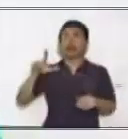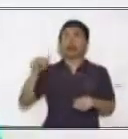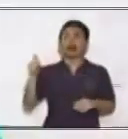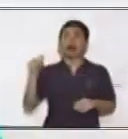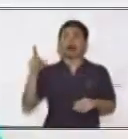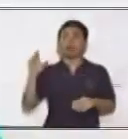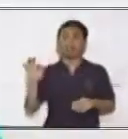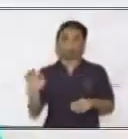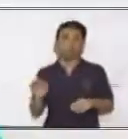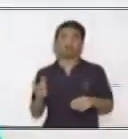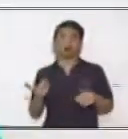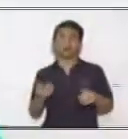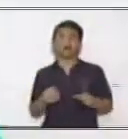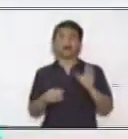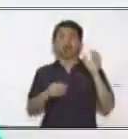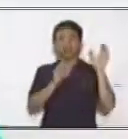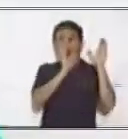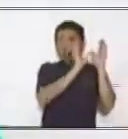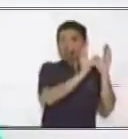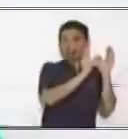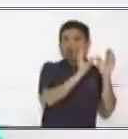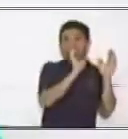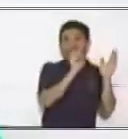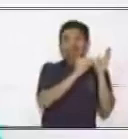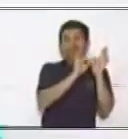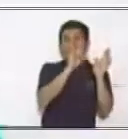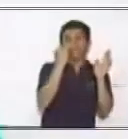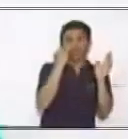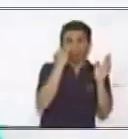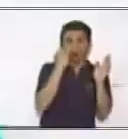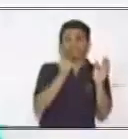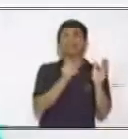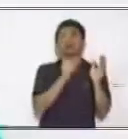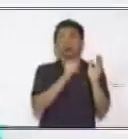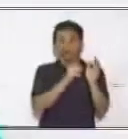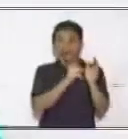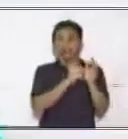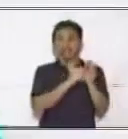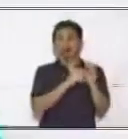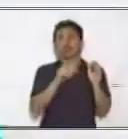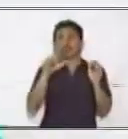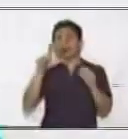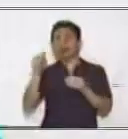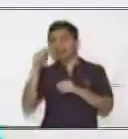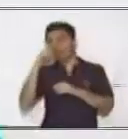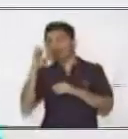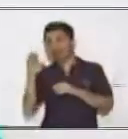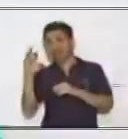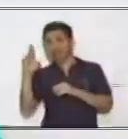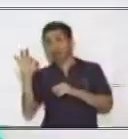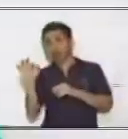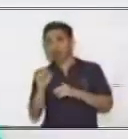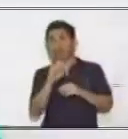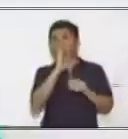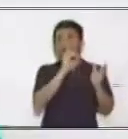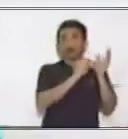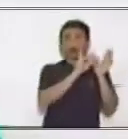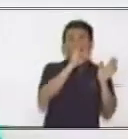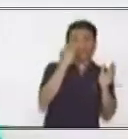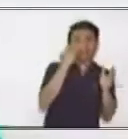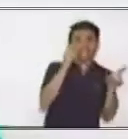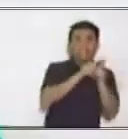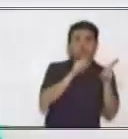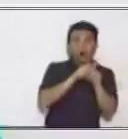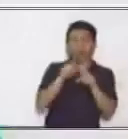lados iguales o los lados de tamaños o dimensiones iguales, ¿sí? Ese es un triángulo